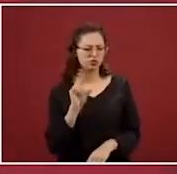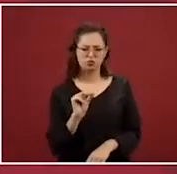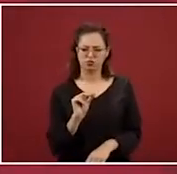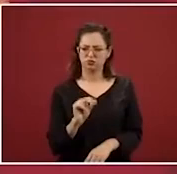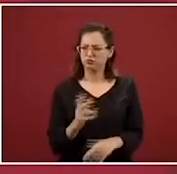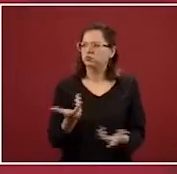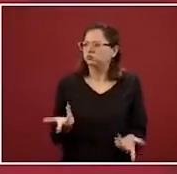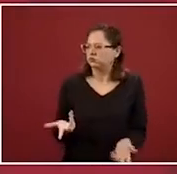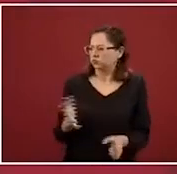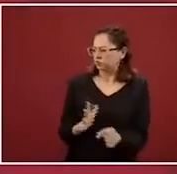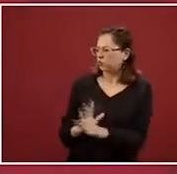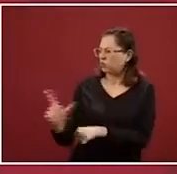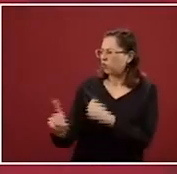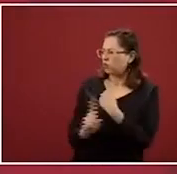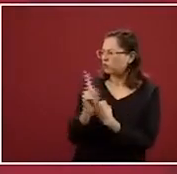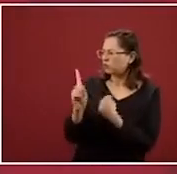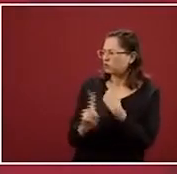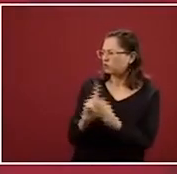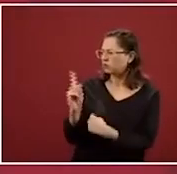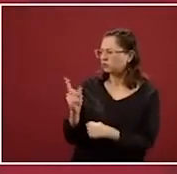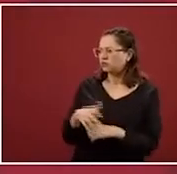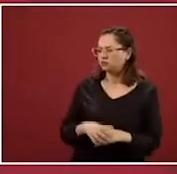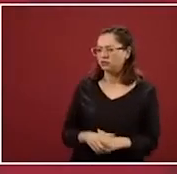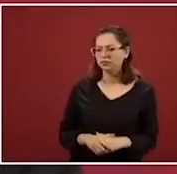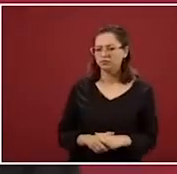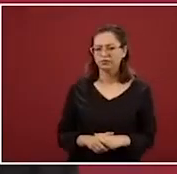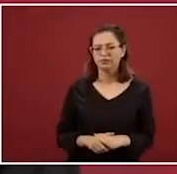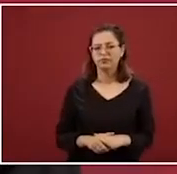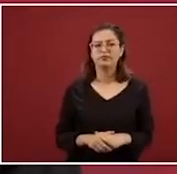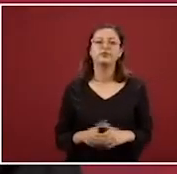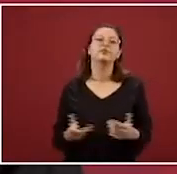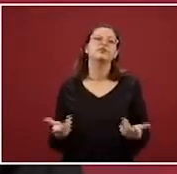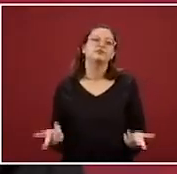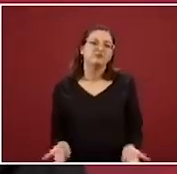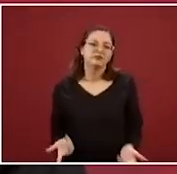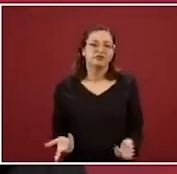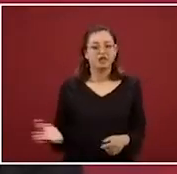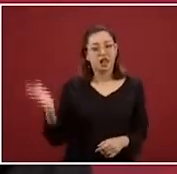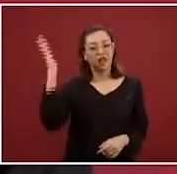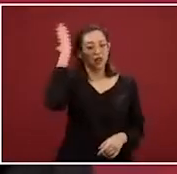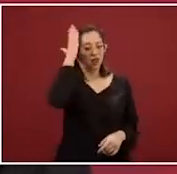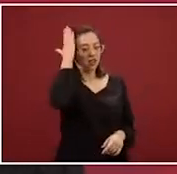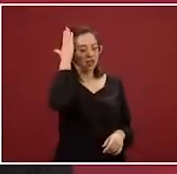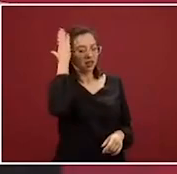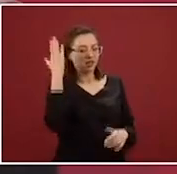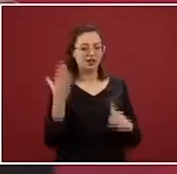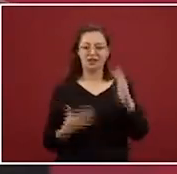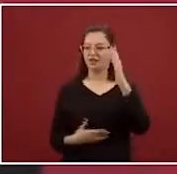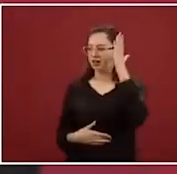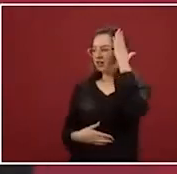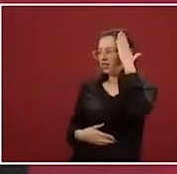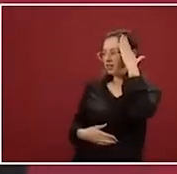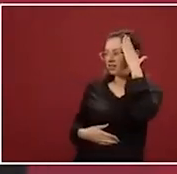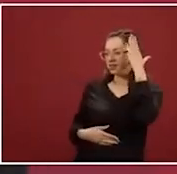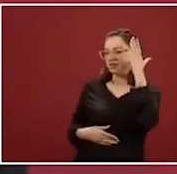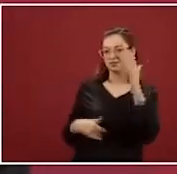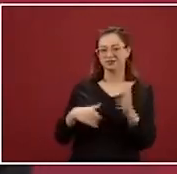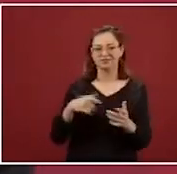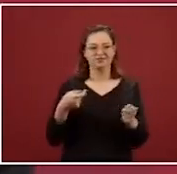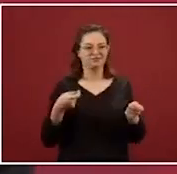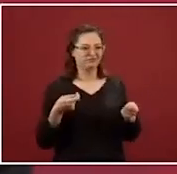¿De qué se trata entonces? De el pleito por el contrato.